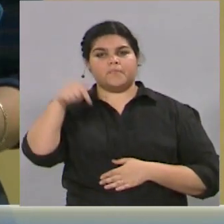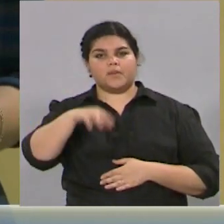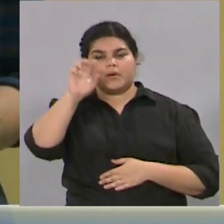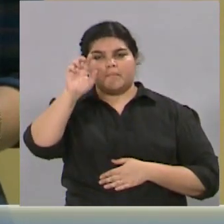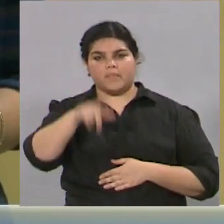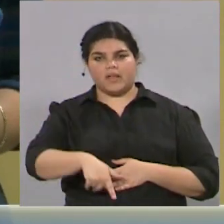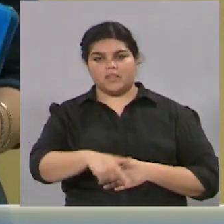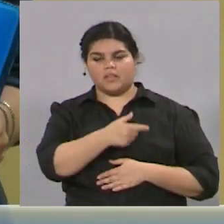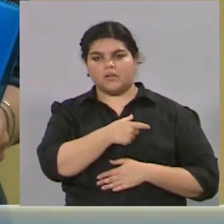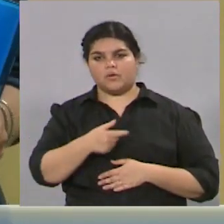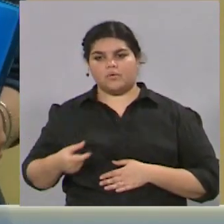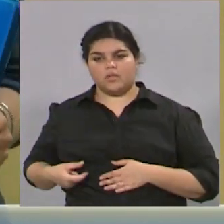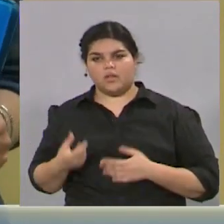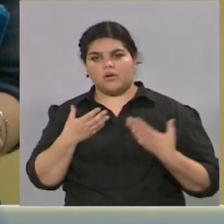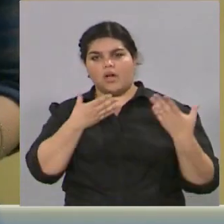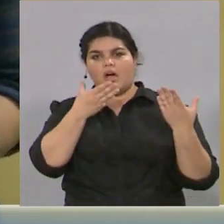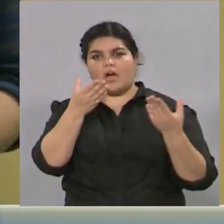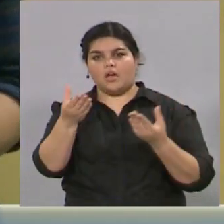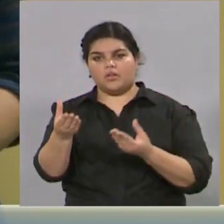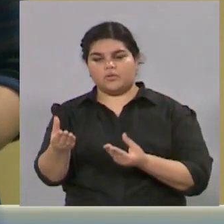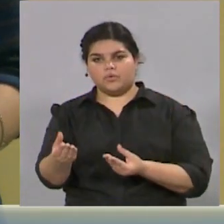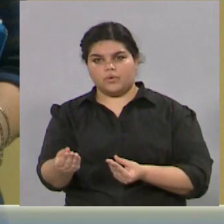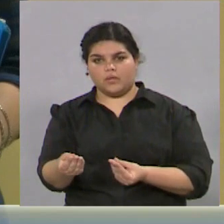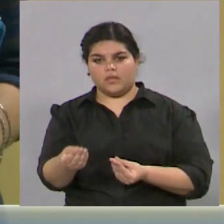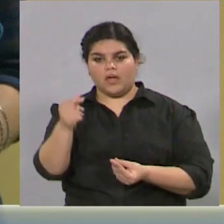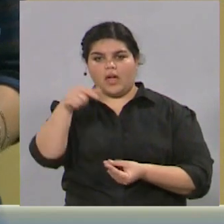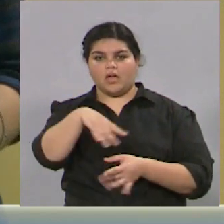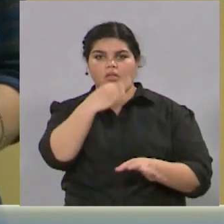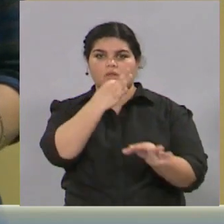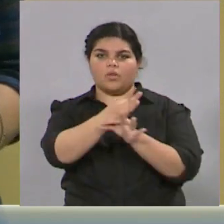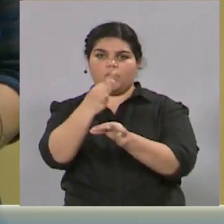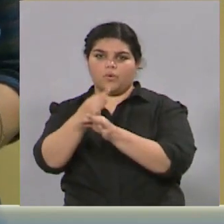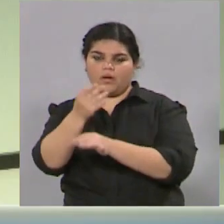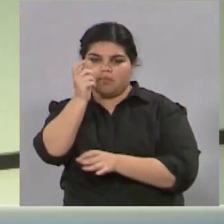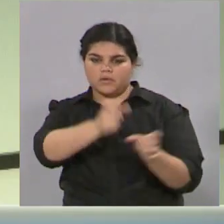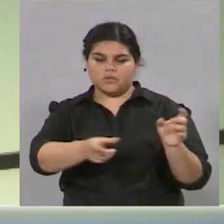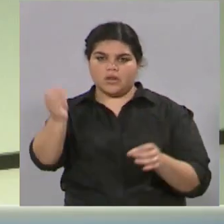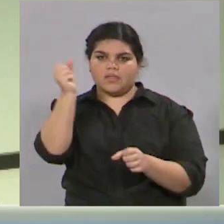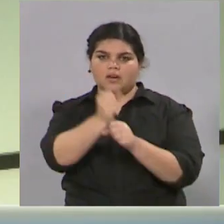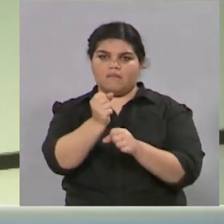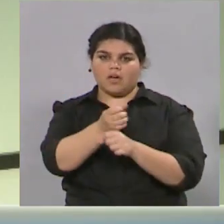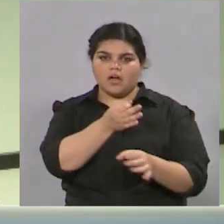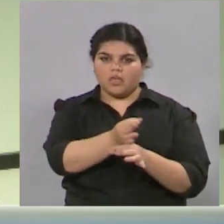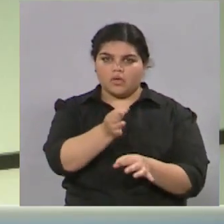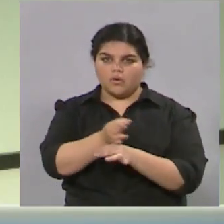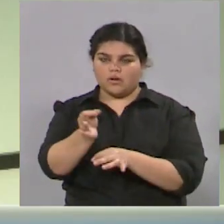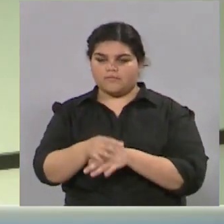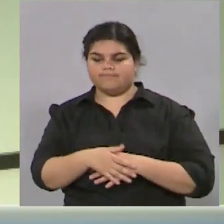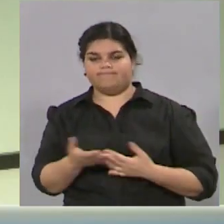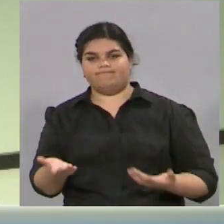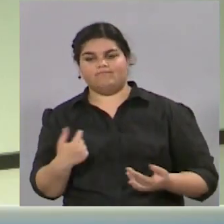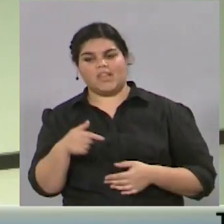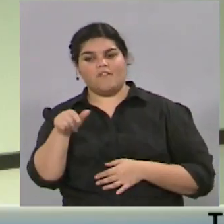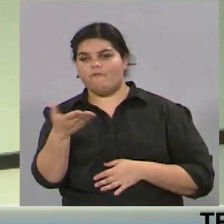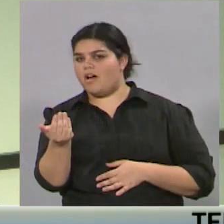Estado que ayuden e influyan también a lo que es educar a los trabajadores. Es lo que yo creo que falta, justamente. O sea,